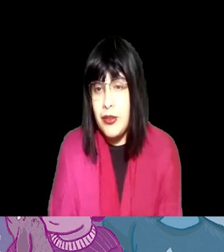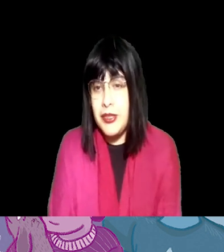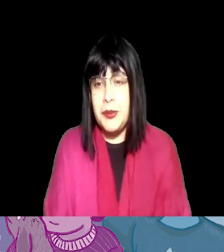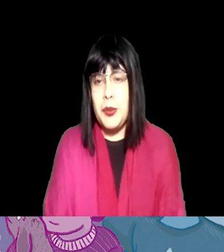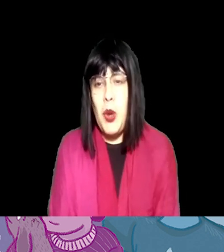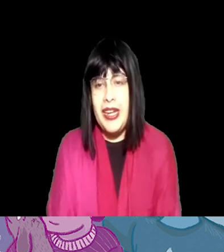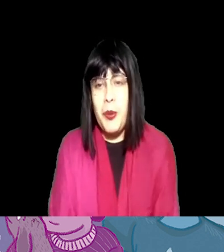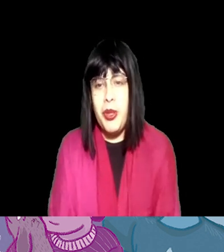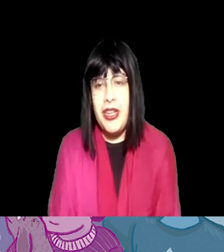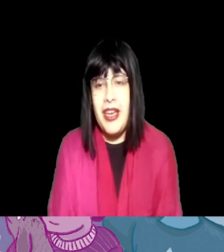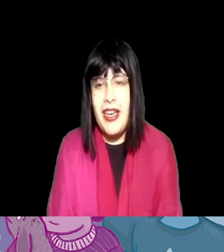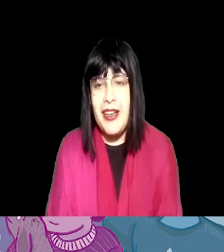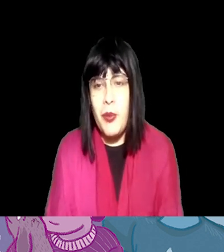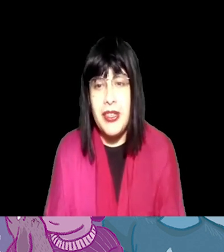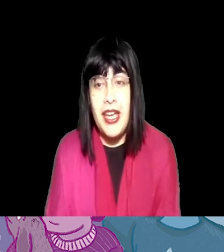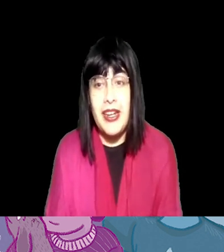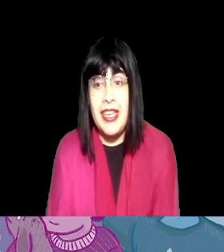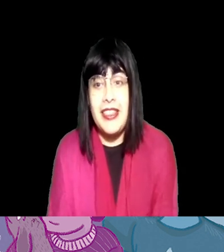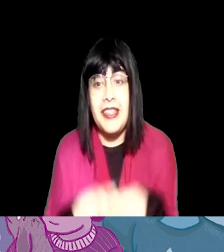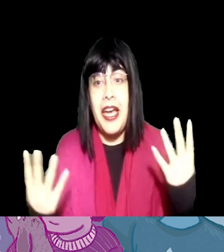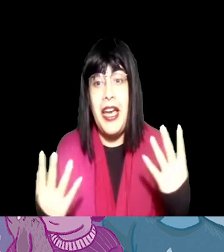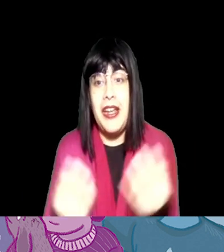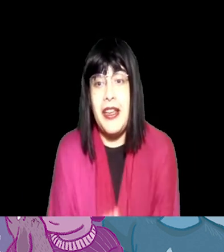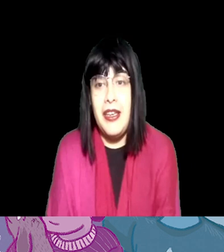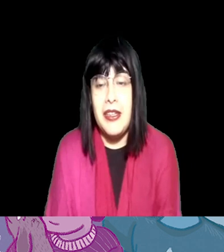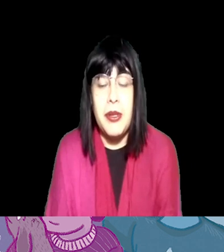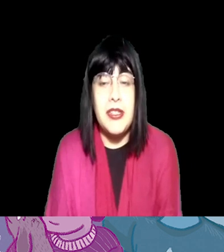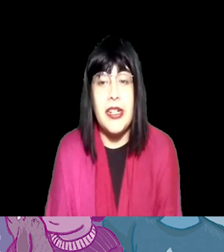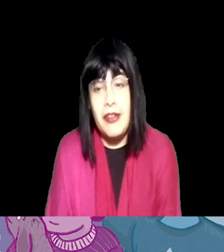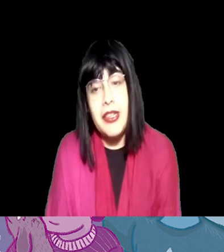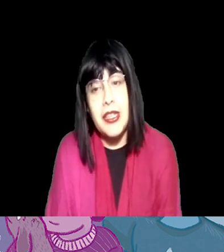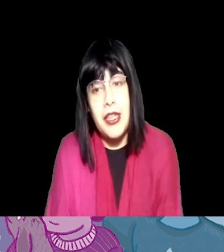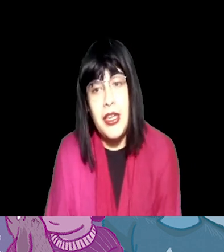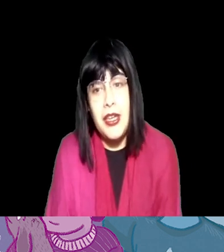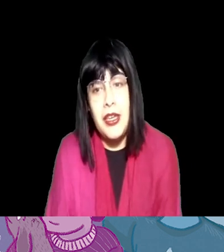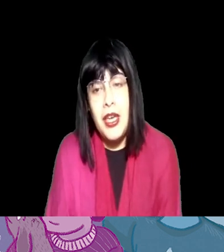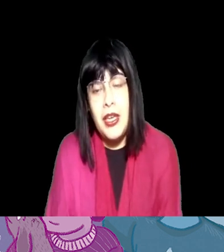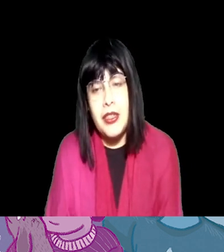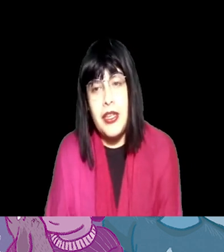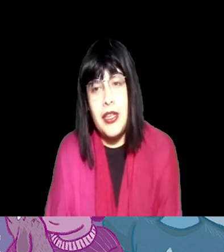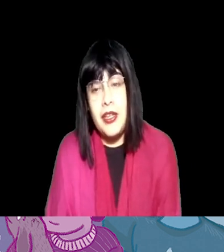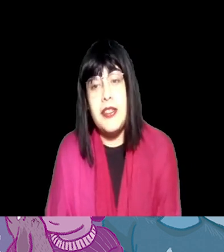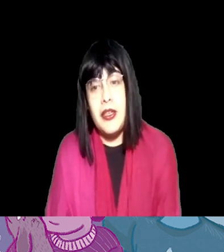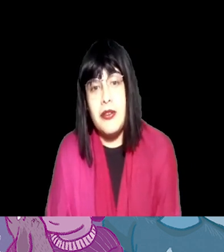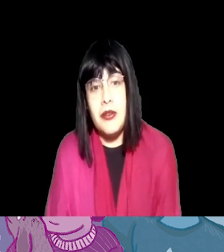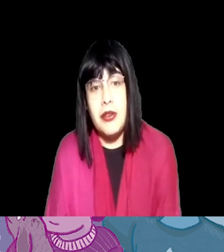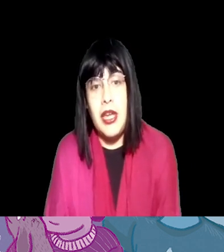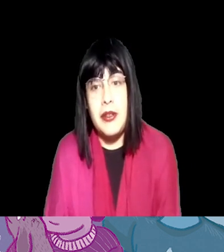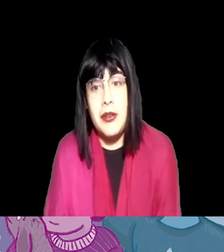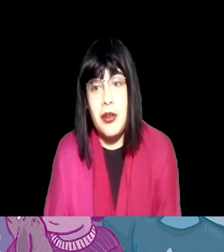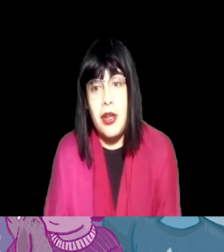por hartas cosas. ¿Cuáles nos podrías comentar, quieres destacar, que te parecen relevantes de ese